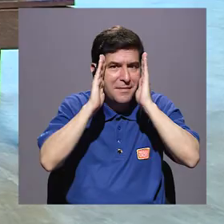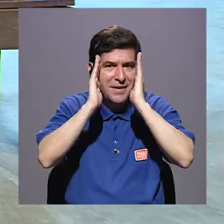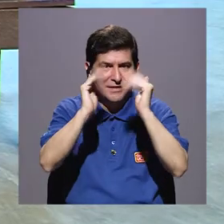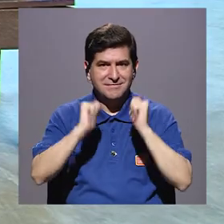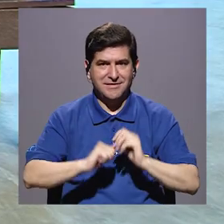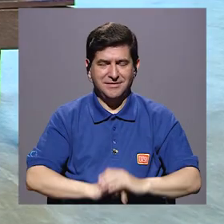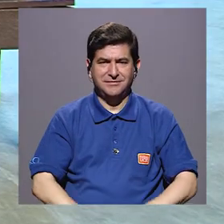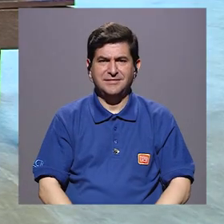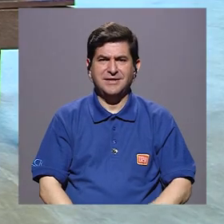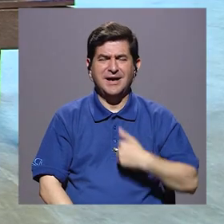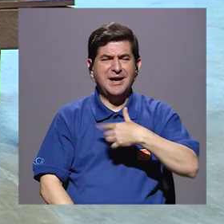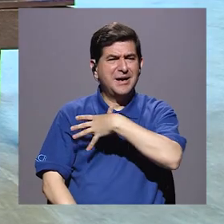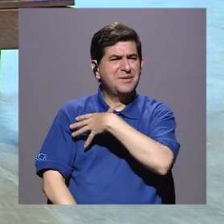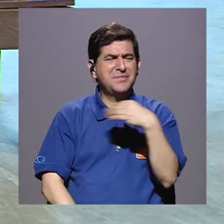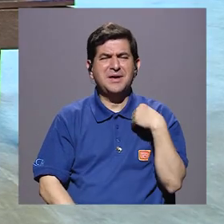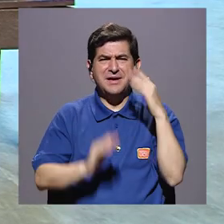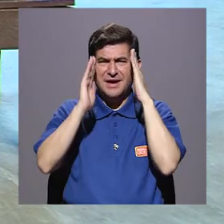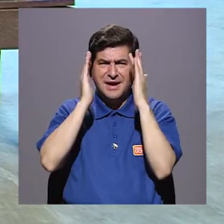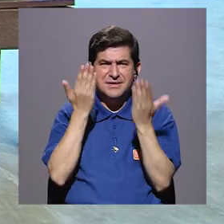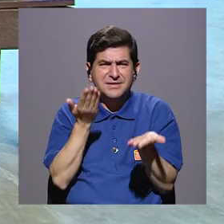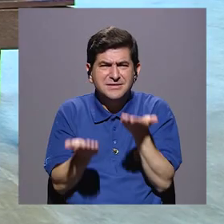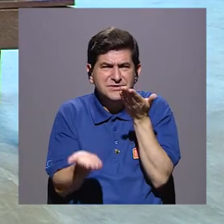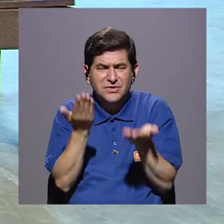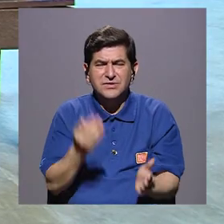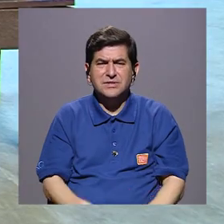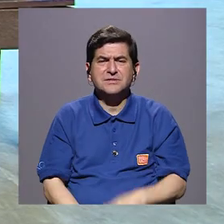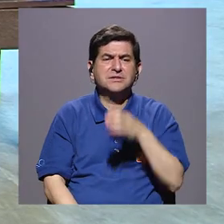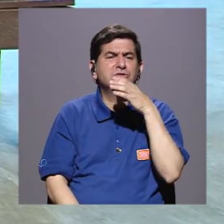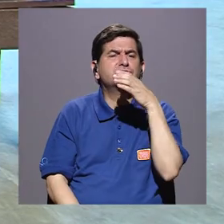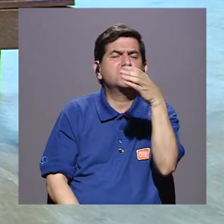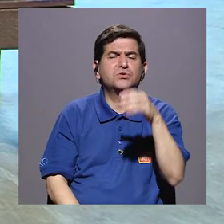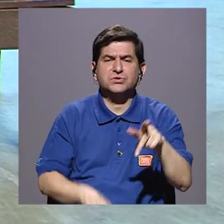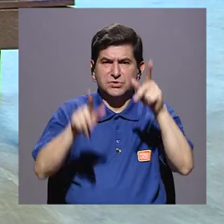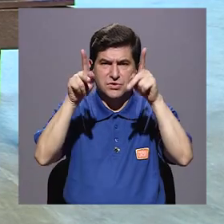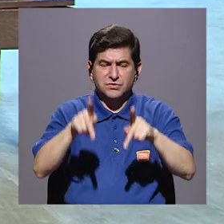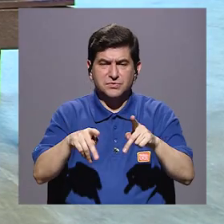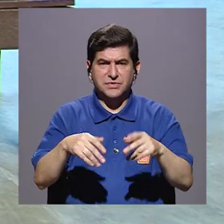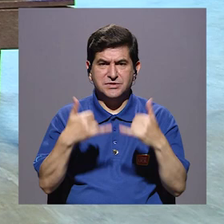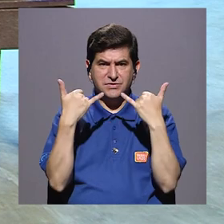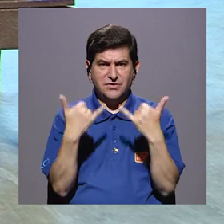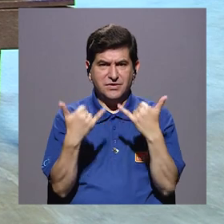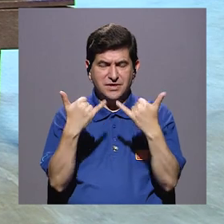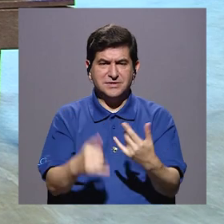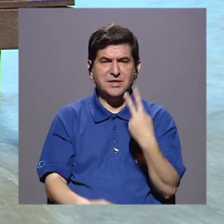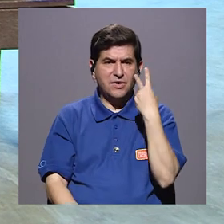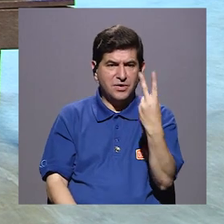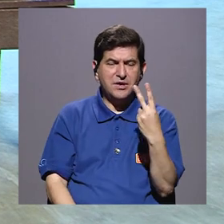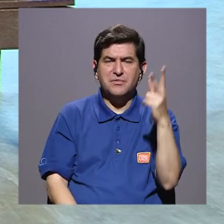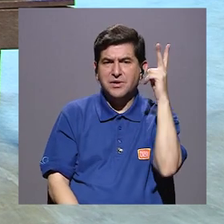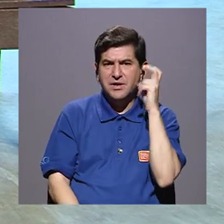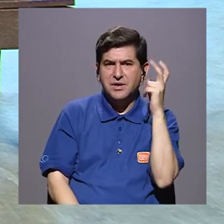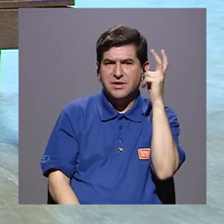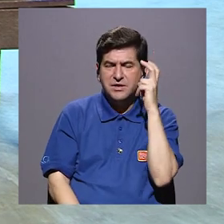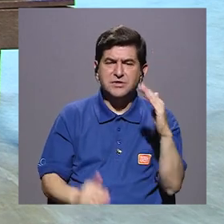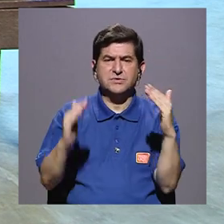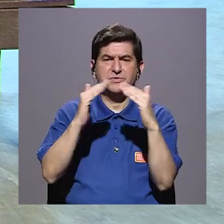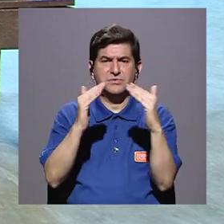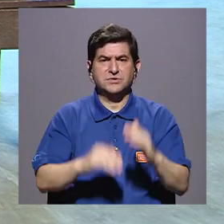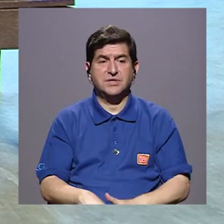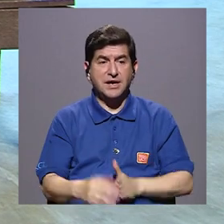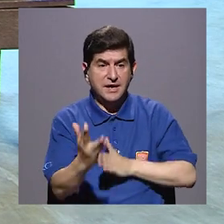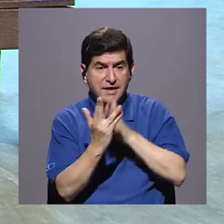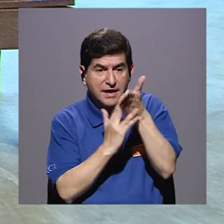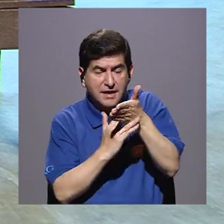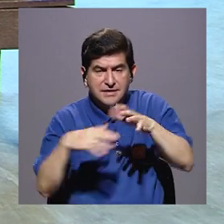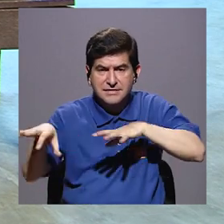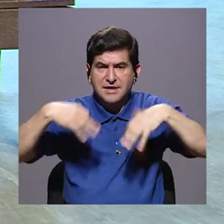específicamente. Me gustaría que nos pudiéramos concentrar como tal vez en algunos consejos para las personas que nos están viendo, nos están escuchando en casa, de cómo a través